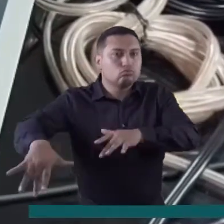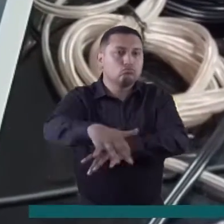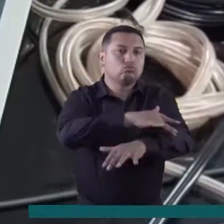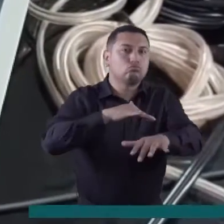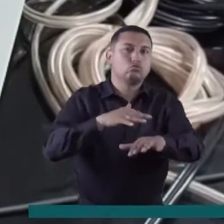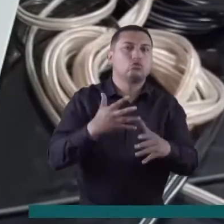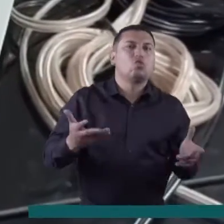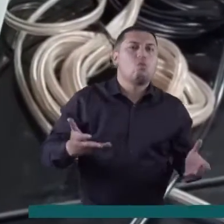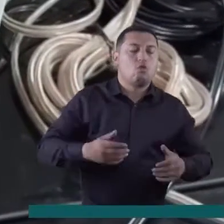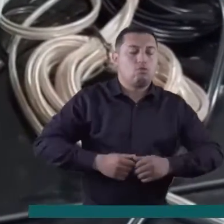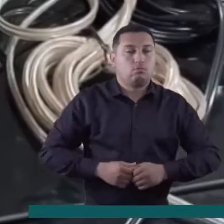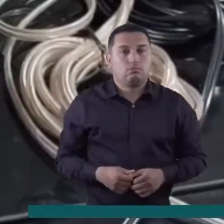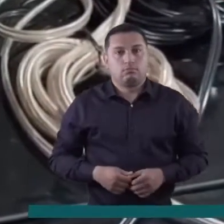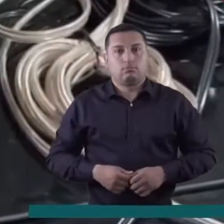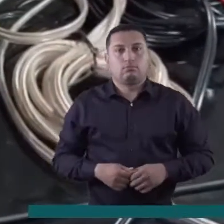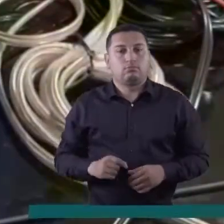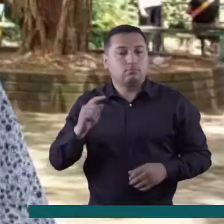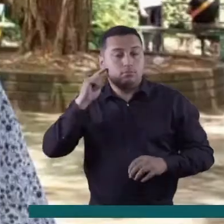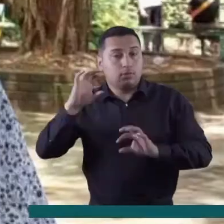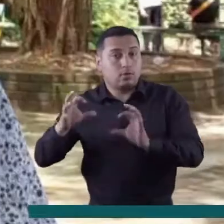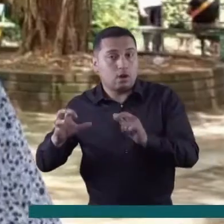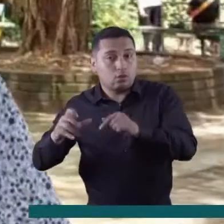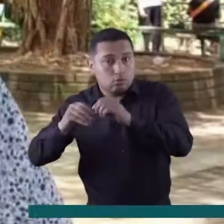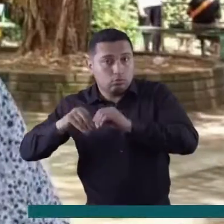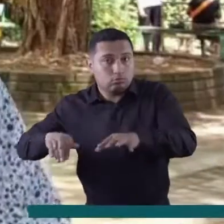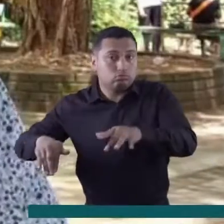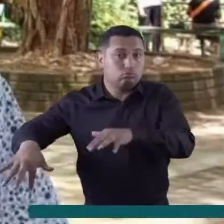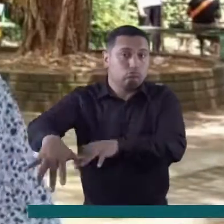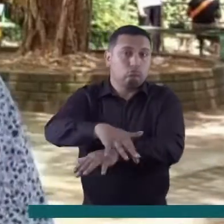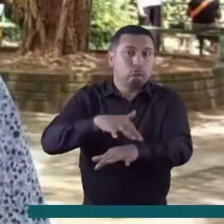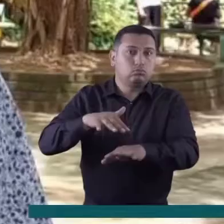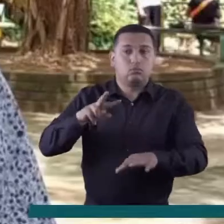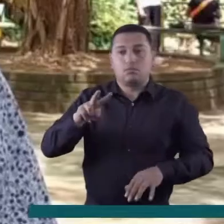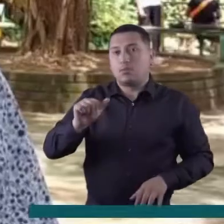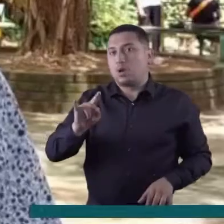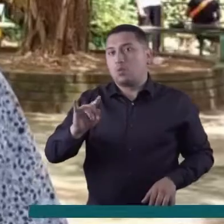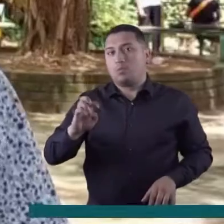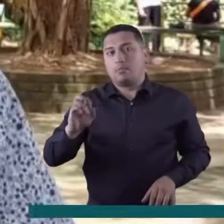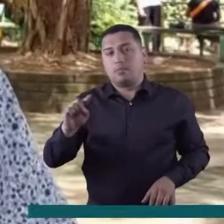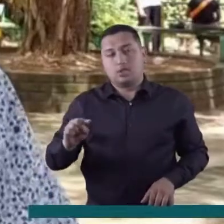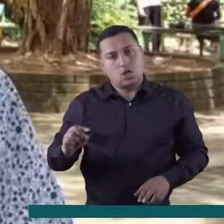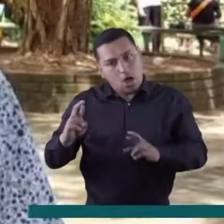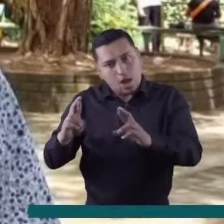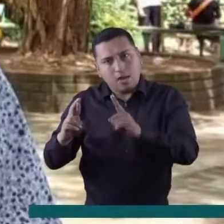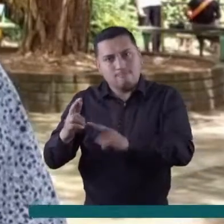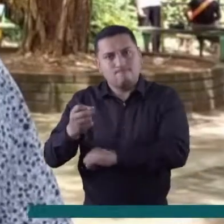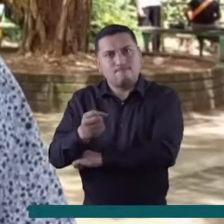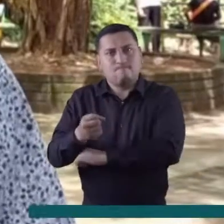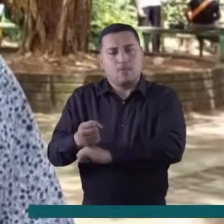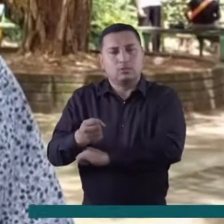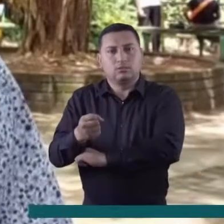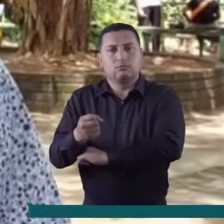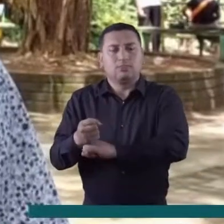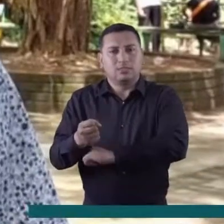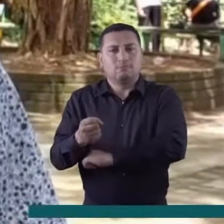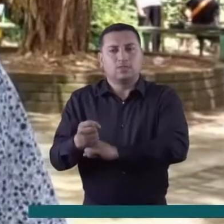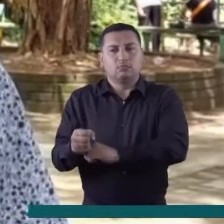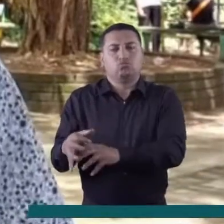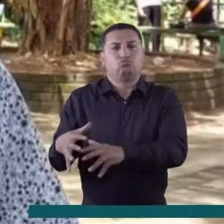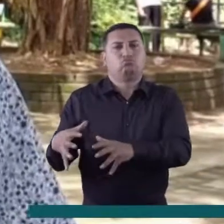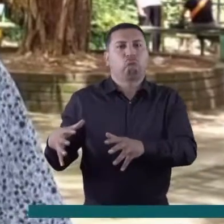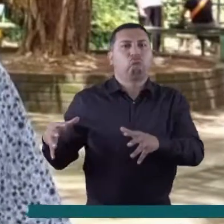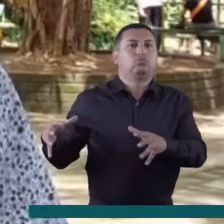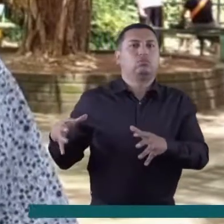cobertura permitida. Vienen haciendo por parte de los jurados. La radiodifusión en Vaupés espera ir tomando más fuerza y que se abran